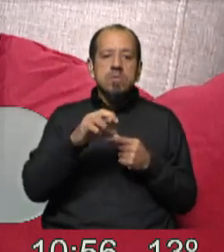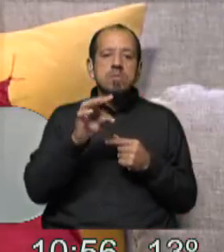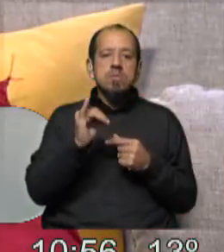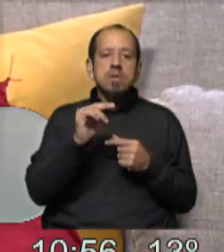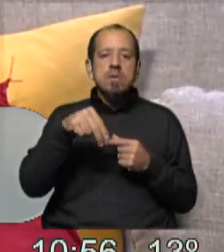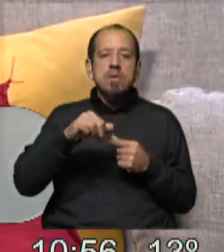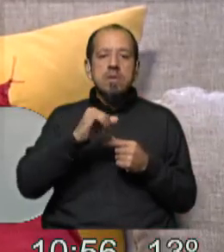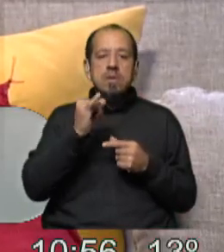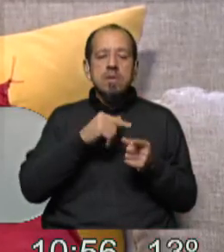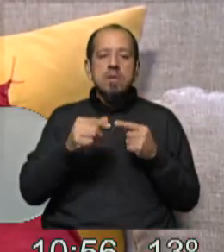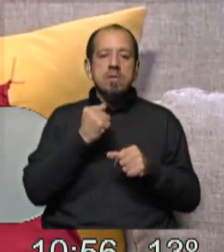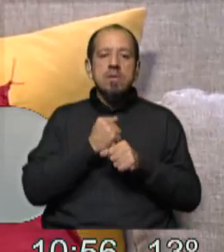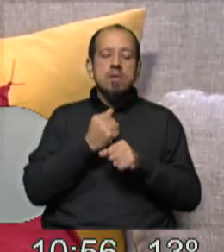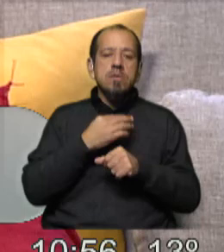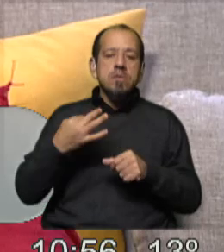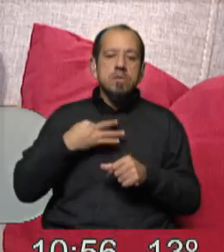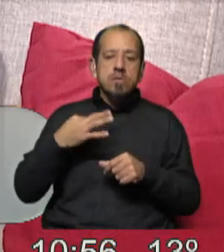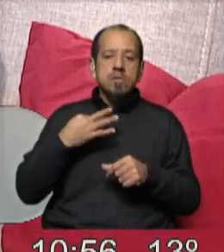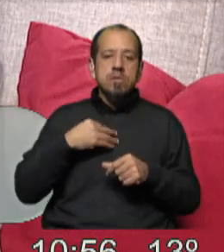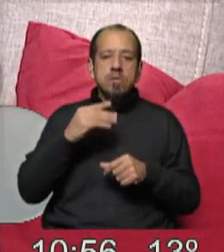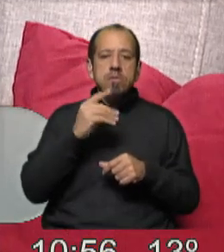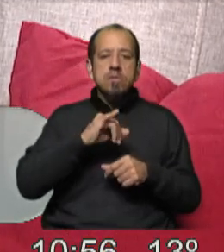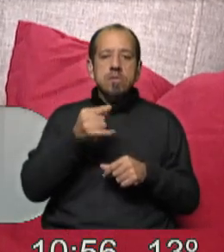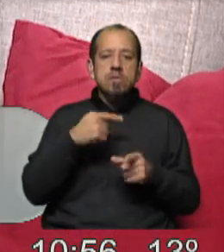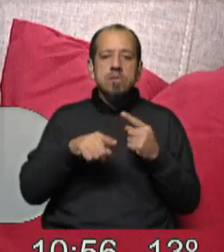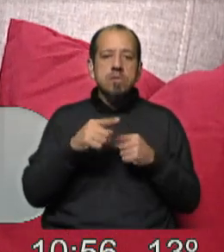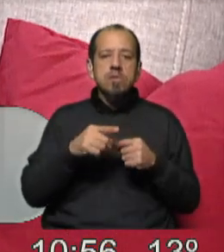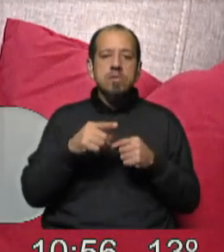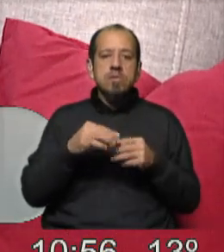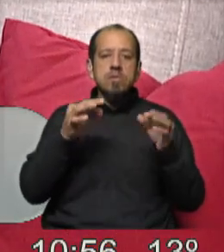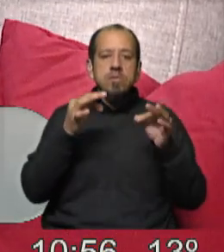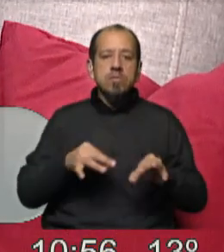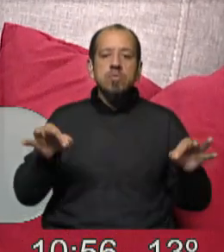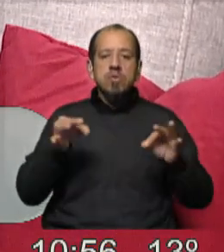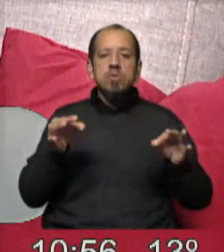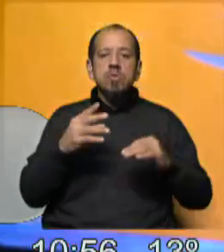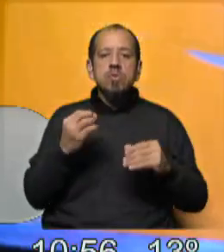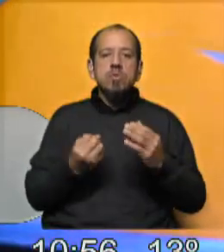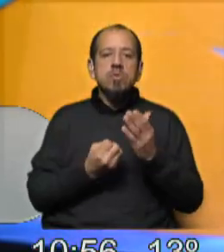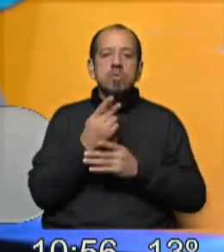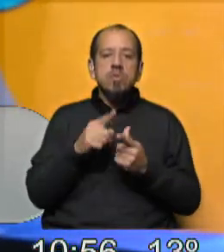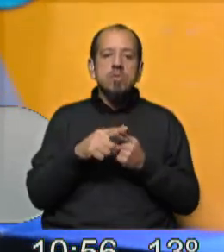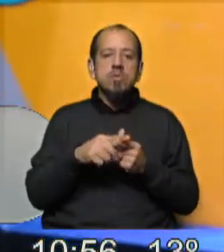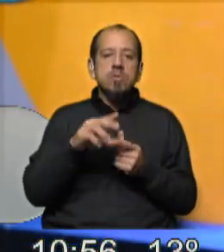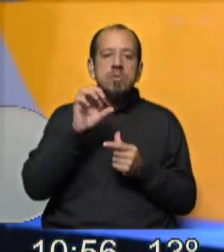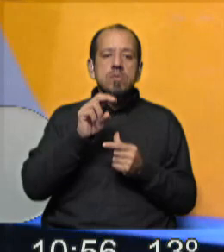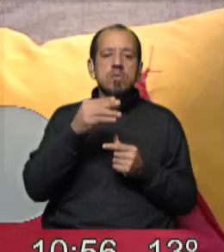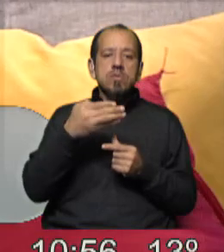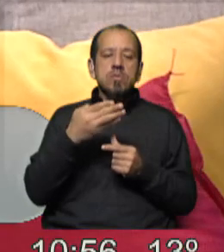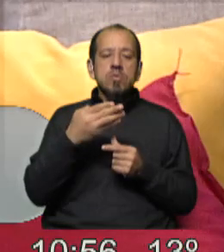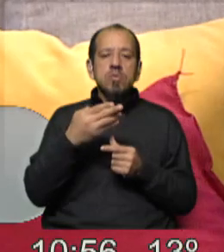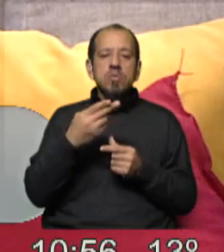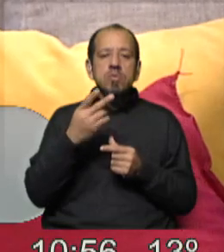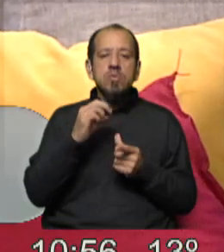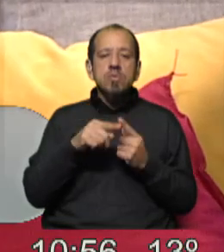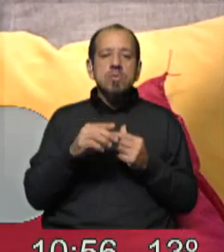veníamos trabajando hace años, y el DJ RC. Después son todos músicos nuevos, grandes valores. Ay, qué lindo. Sub-20 que tenemos. Qué lindo. Chole,